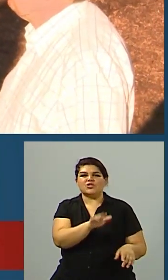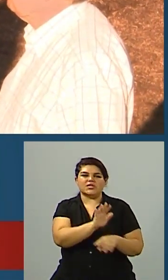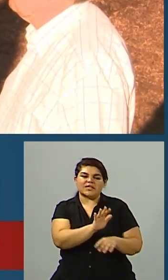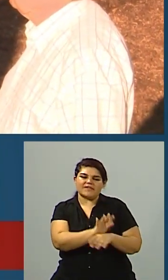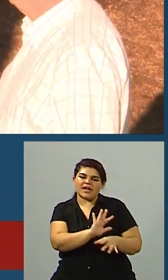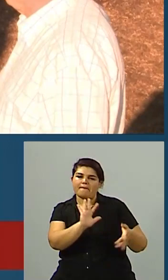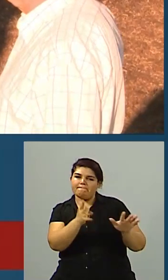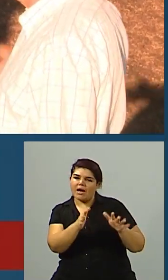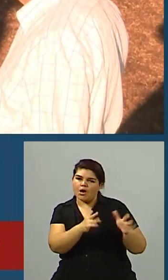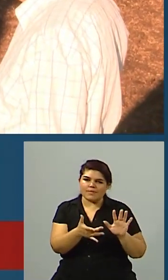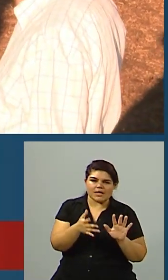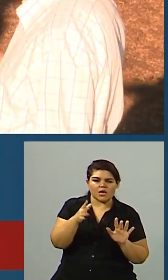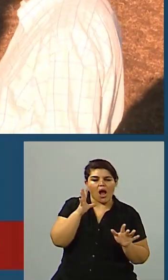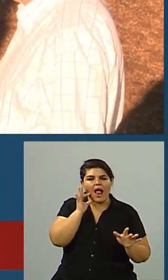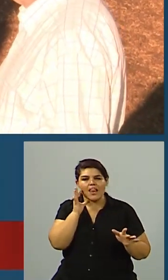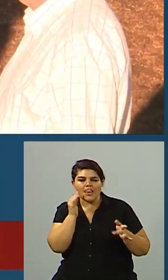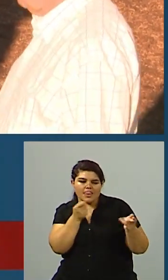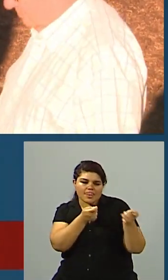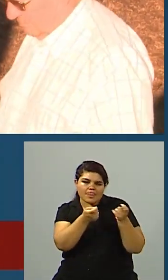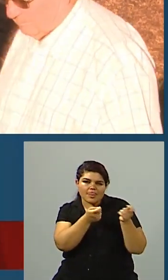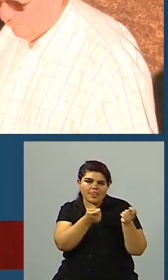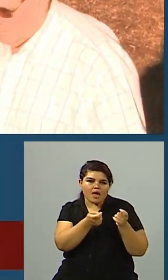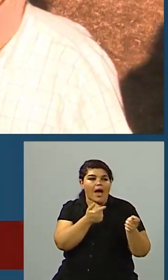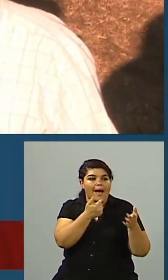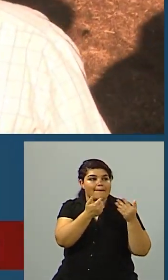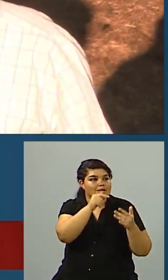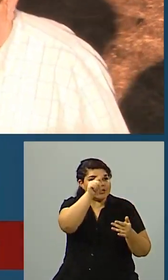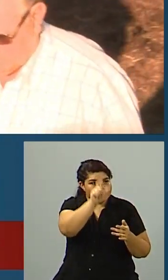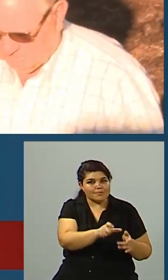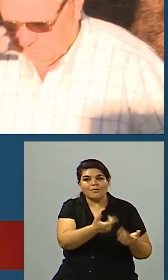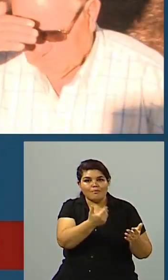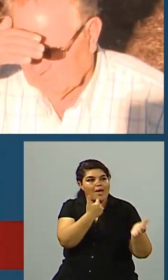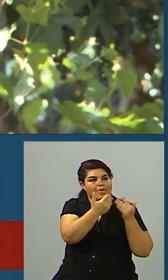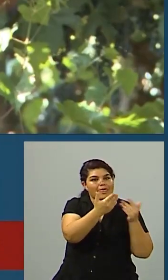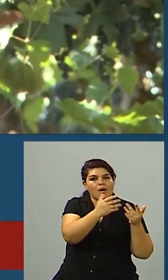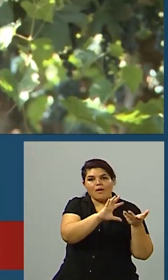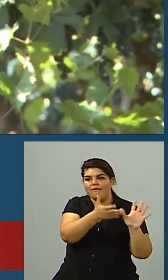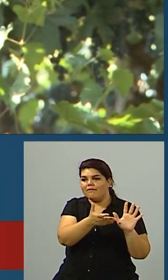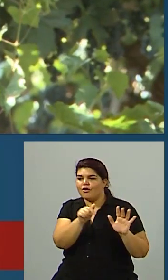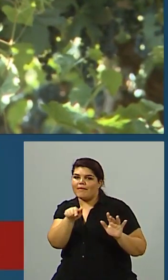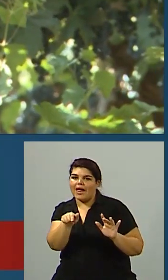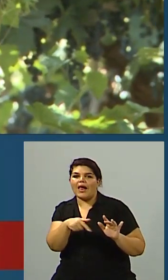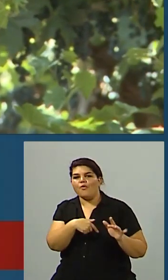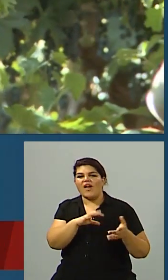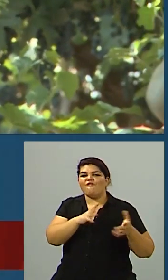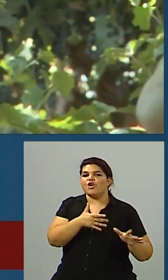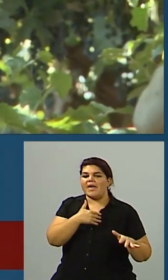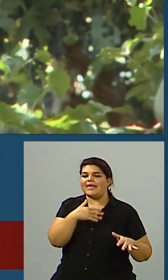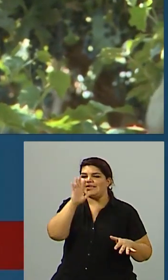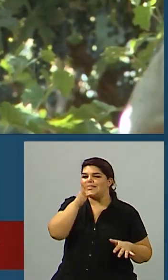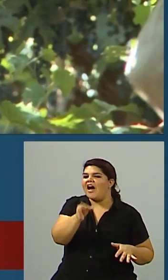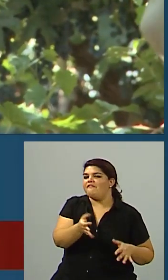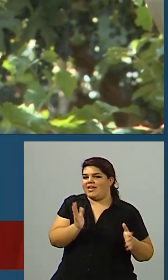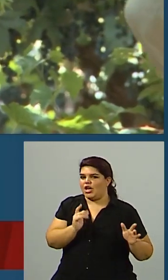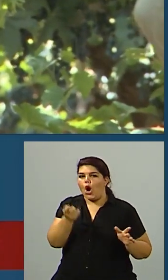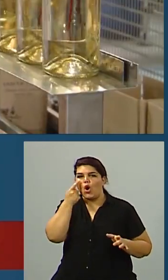y con quién movernos, con quién hablar, con quién sí o con quién no, digamos. Es un panorama un poco más predecible, por más que el gobernador sea otro, se